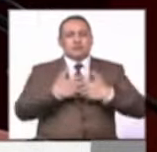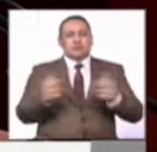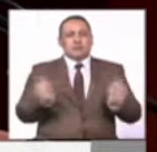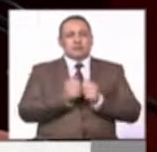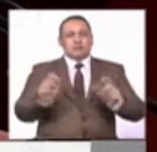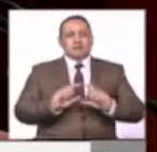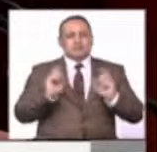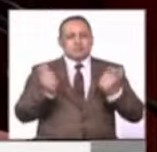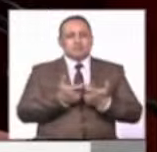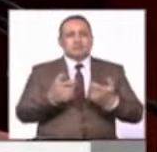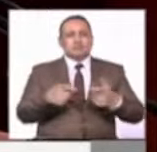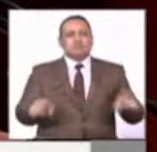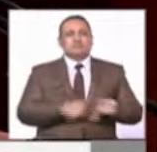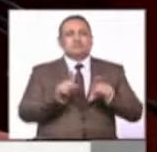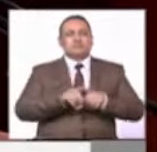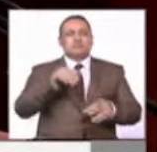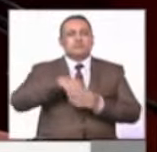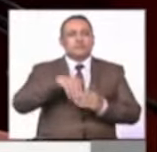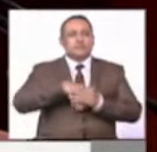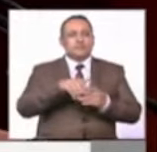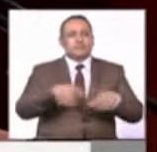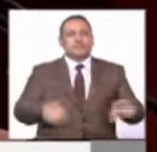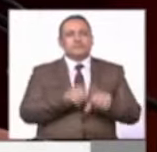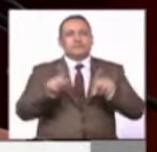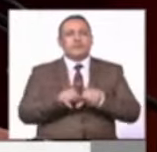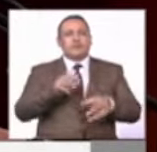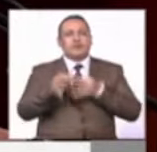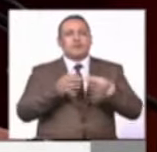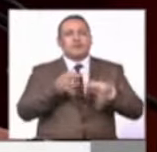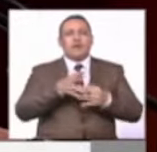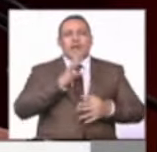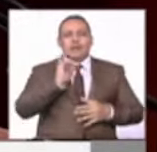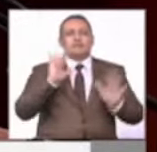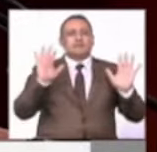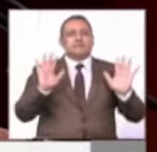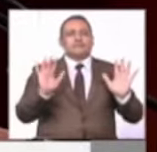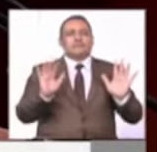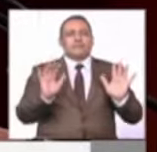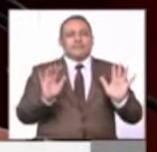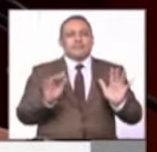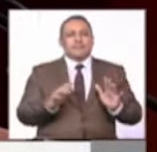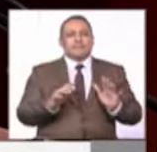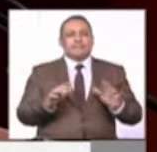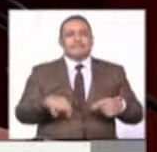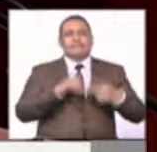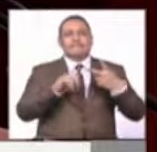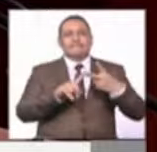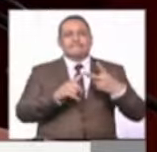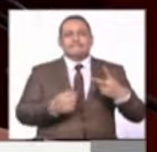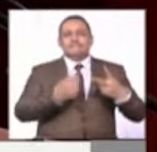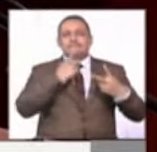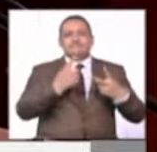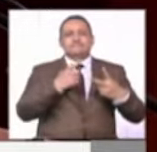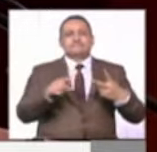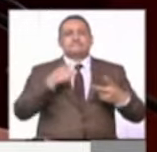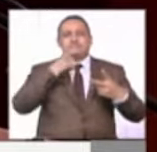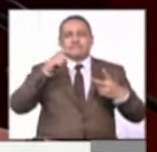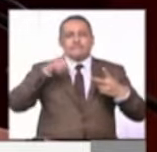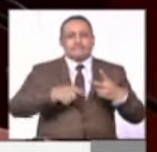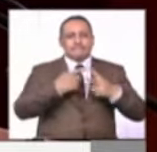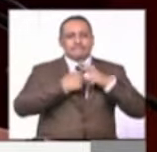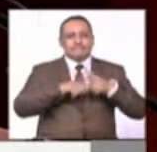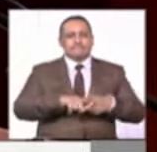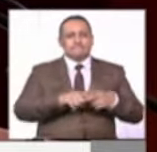junta Por unanimidad lo interpretó así en segundo lugar dicen que se debió iniciar un